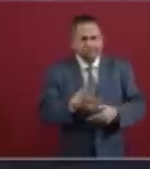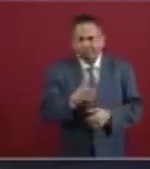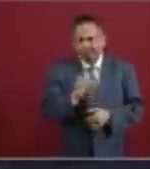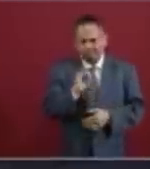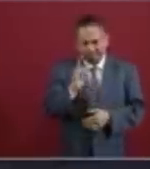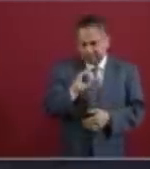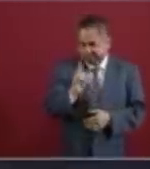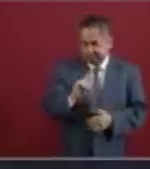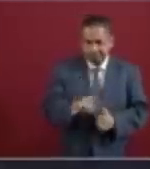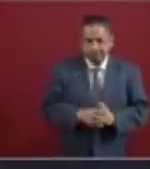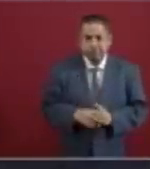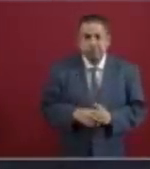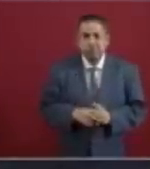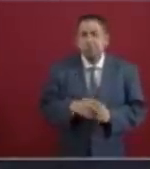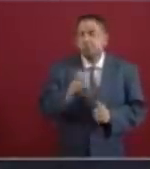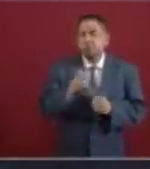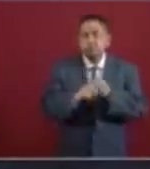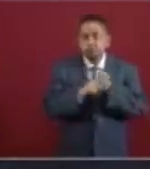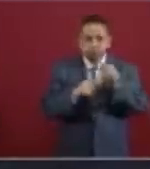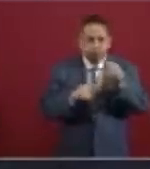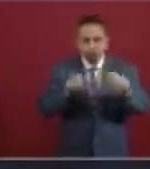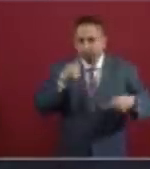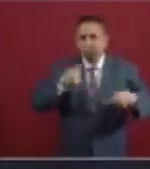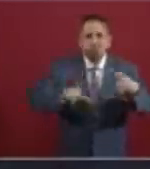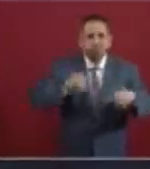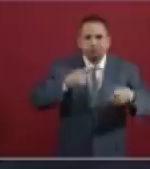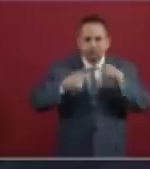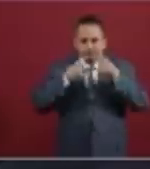Esto ha llevado a una controversia.